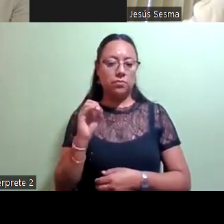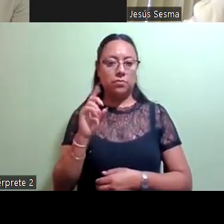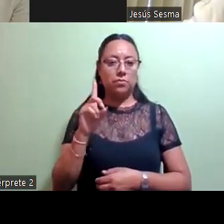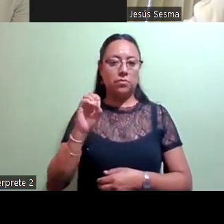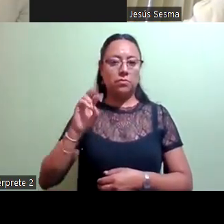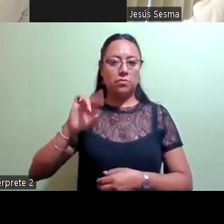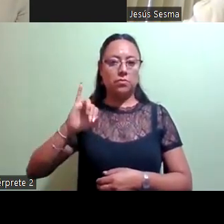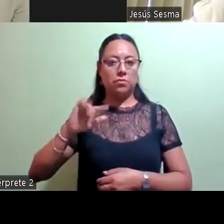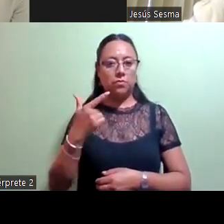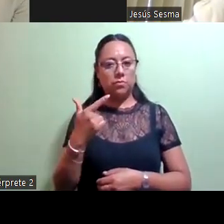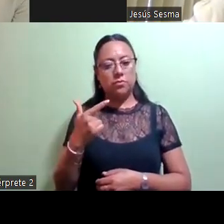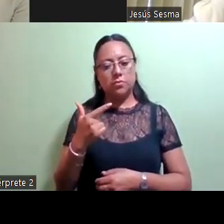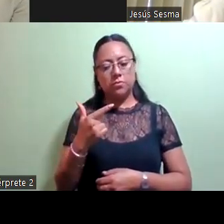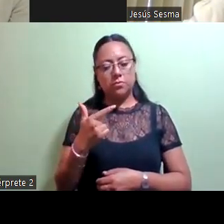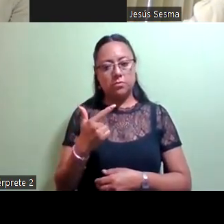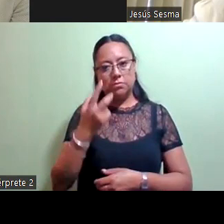puede ayudar